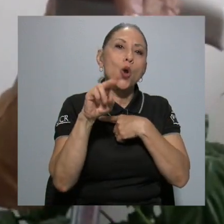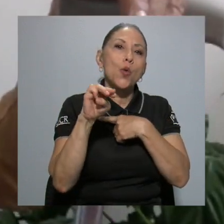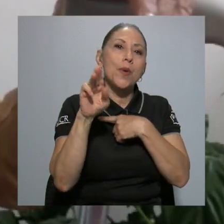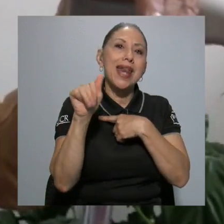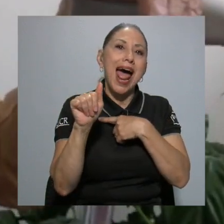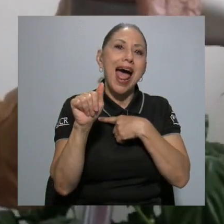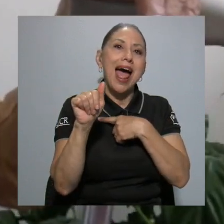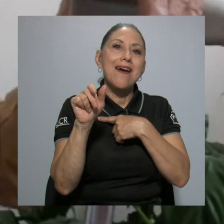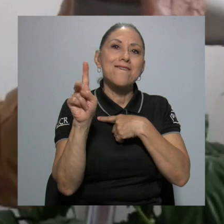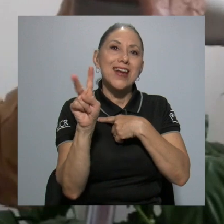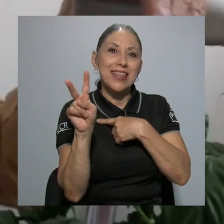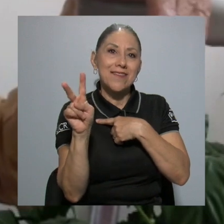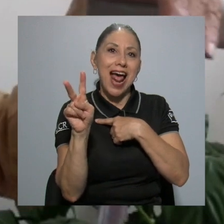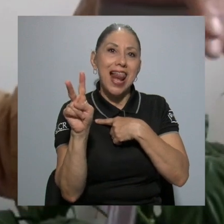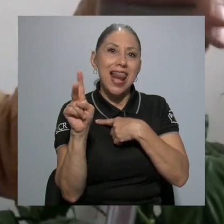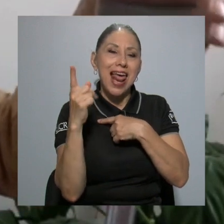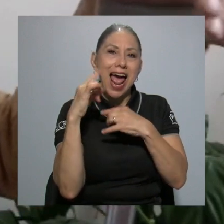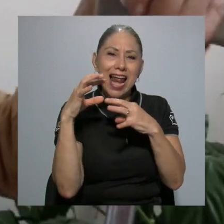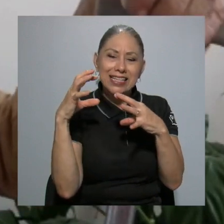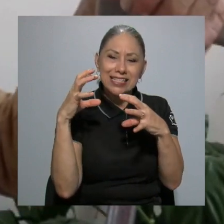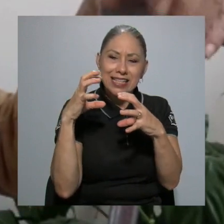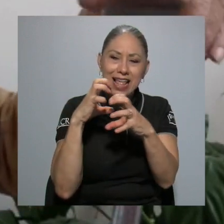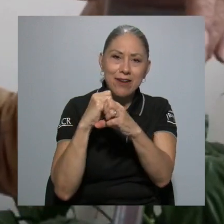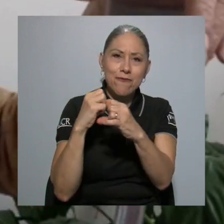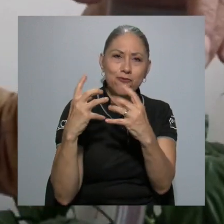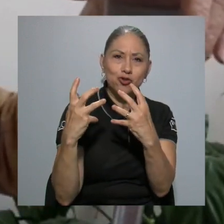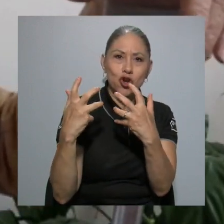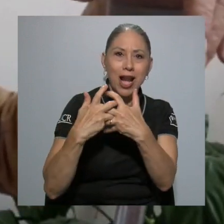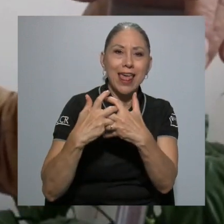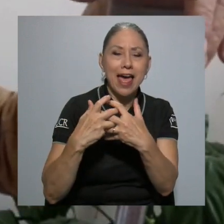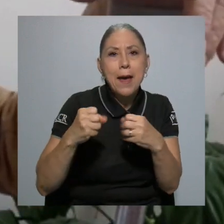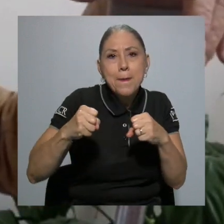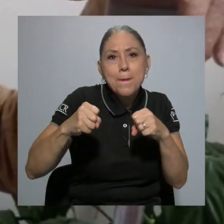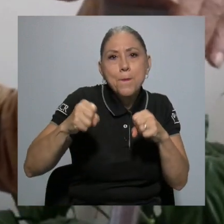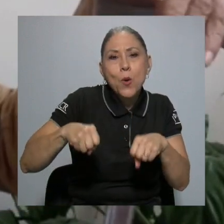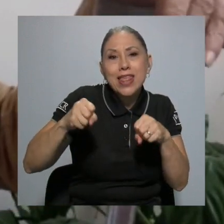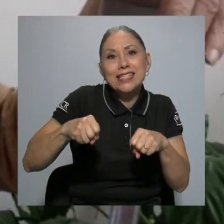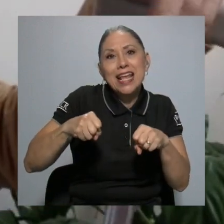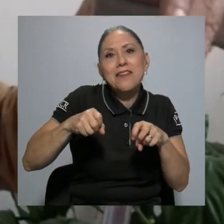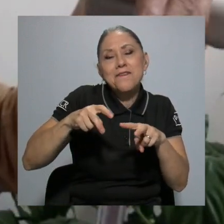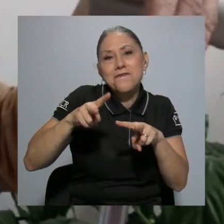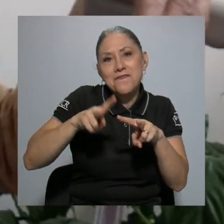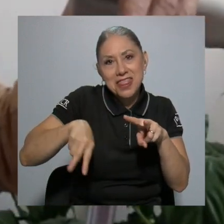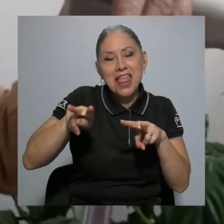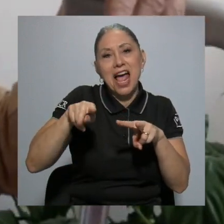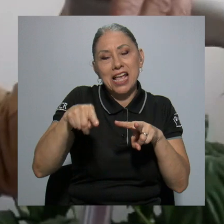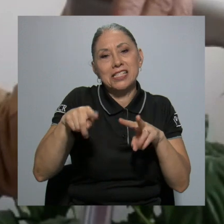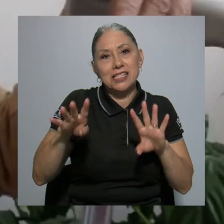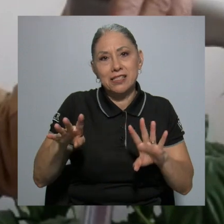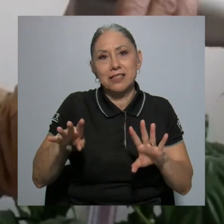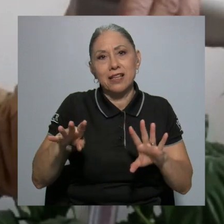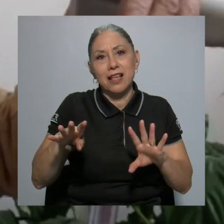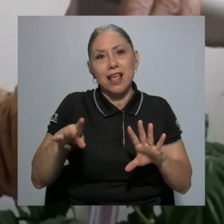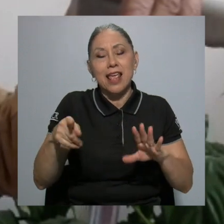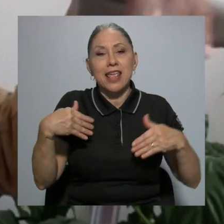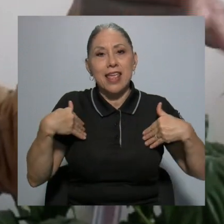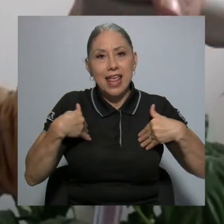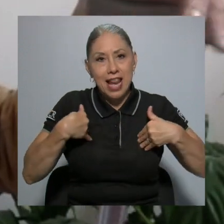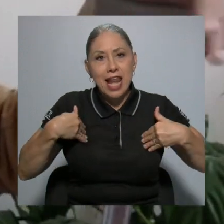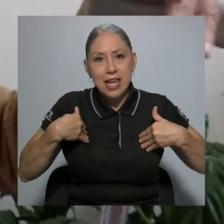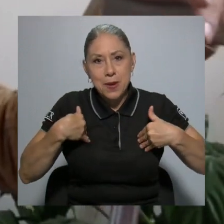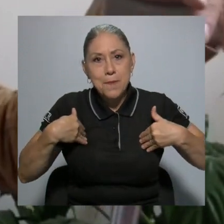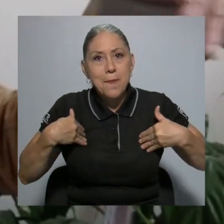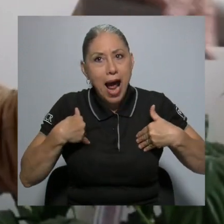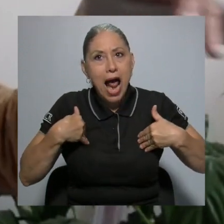pueden ser, ¿cómo se dice? Pueden ser ventajas que el